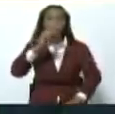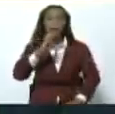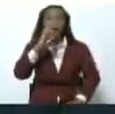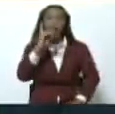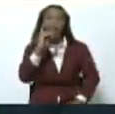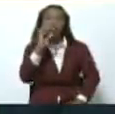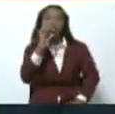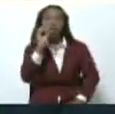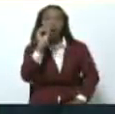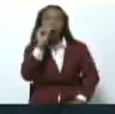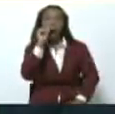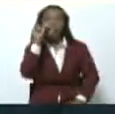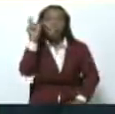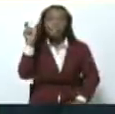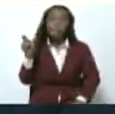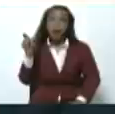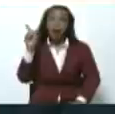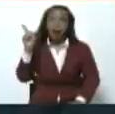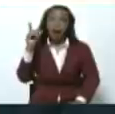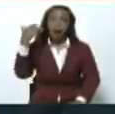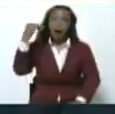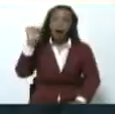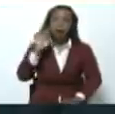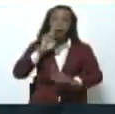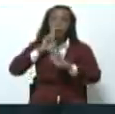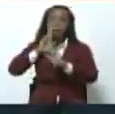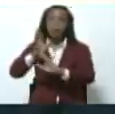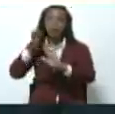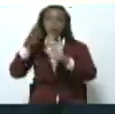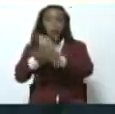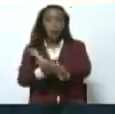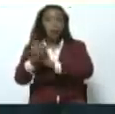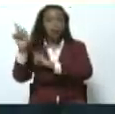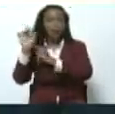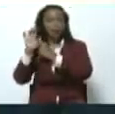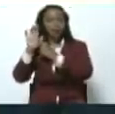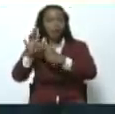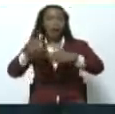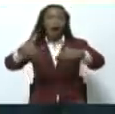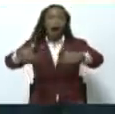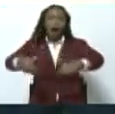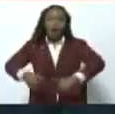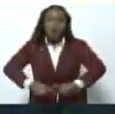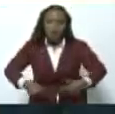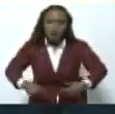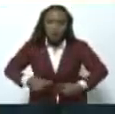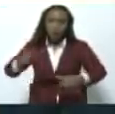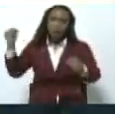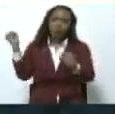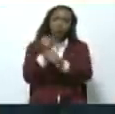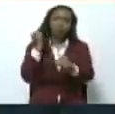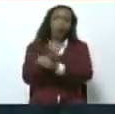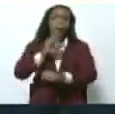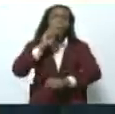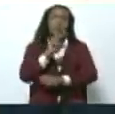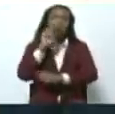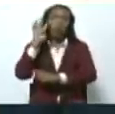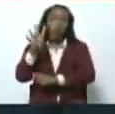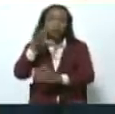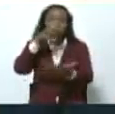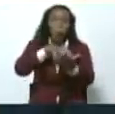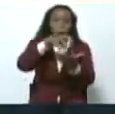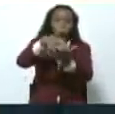Calzadilla. Allí está un resultado producto de un esfuerzo de las 24